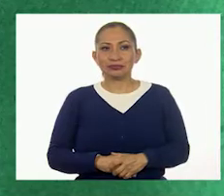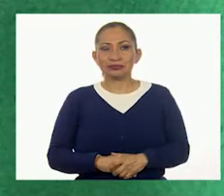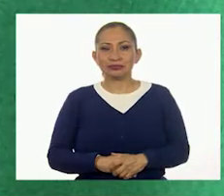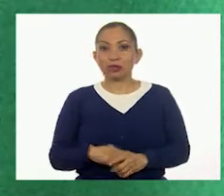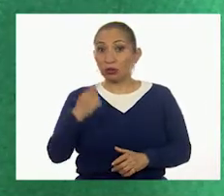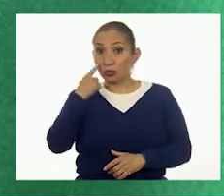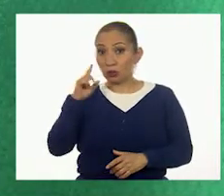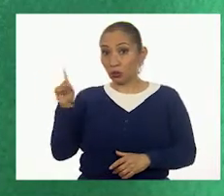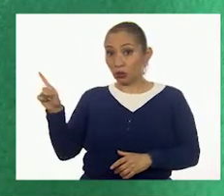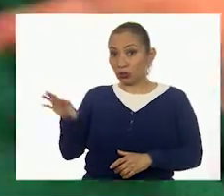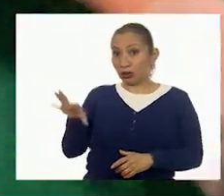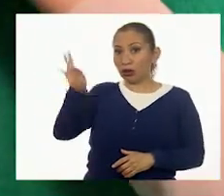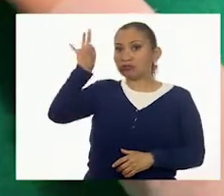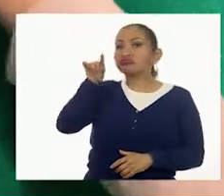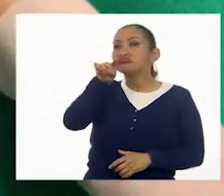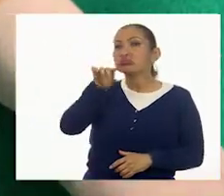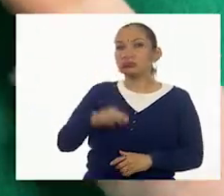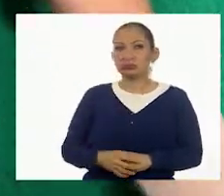Ahora elige una ficha.